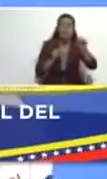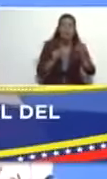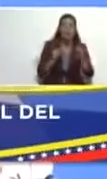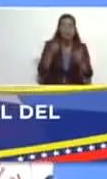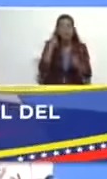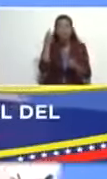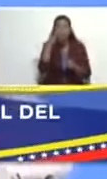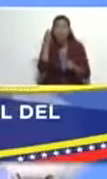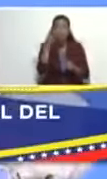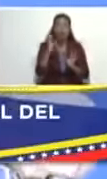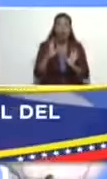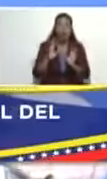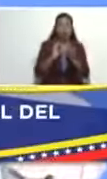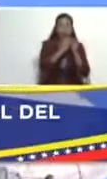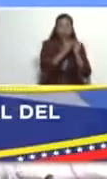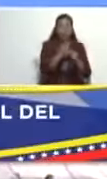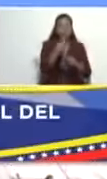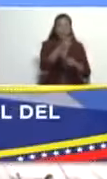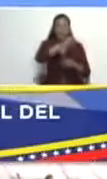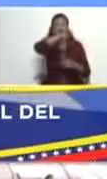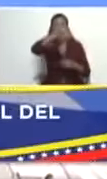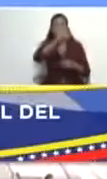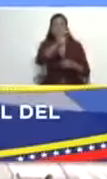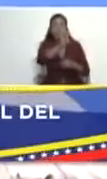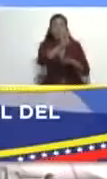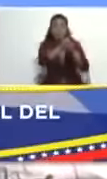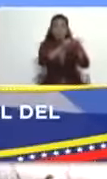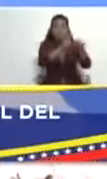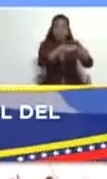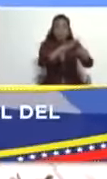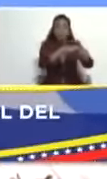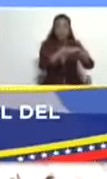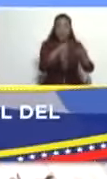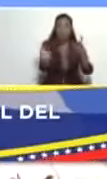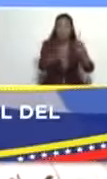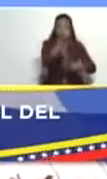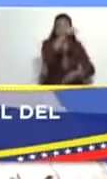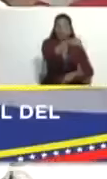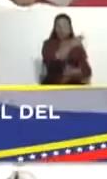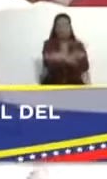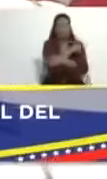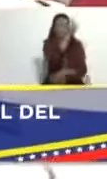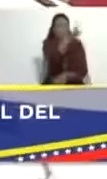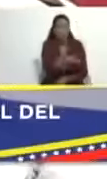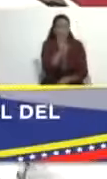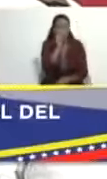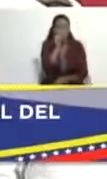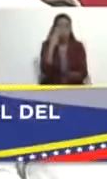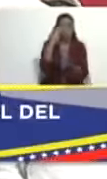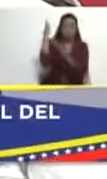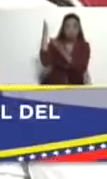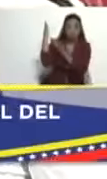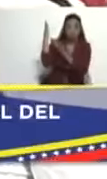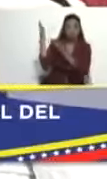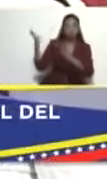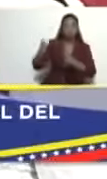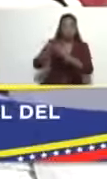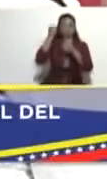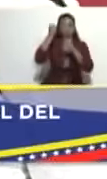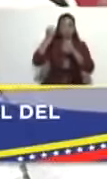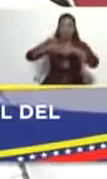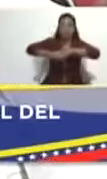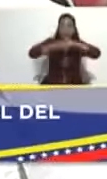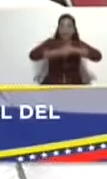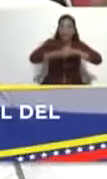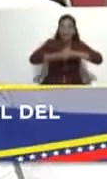optimizando, como le dije a José David Cabello, y lo está logrando. Quiero felicitar a José David Cabello por los logros del CENIAT en